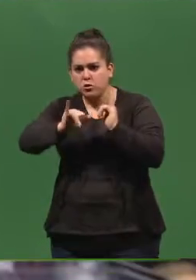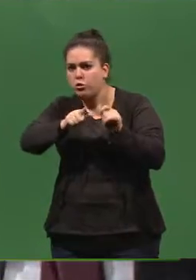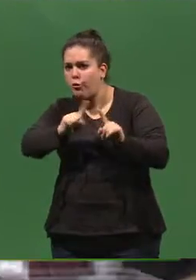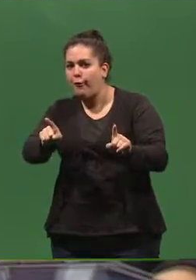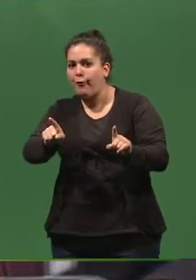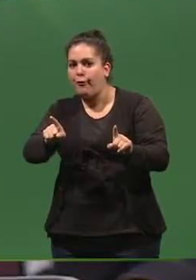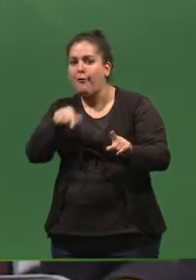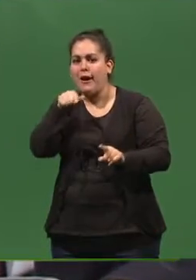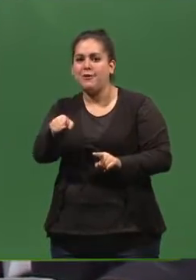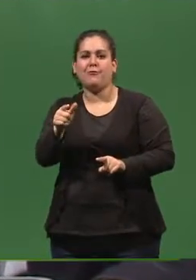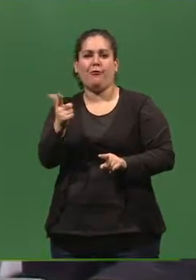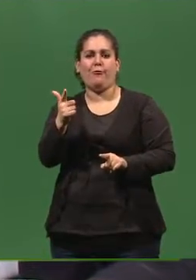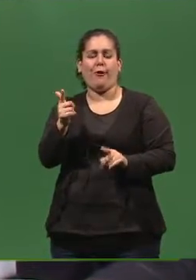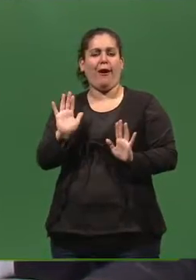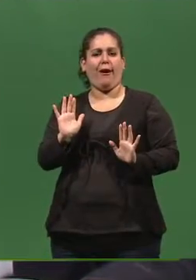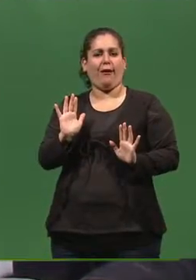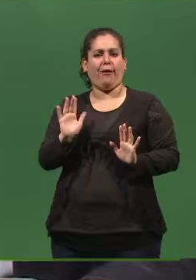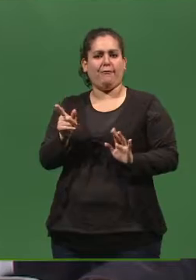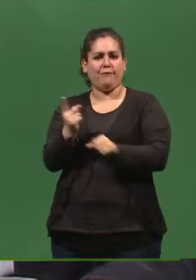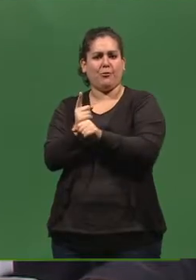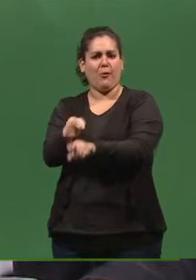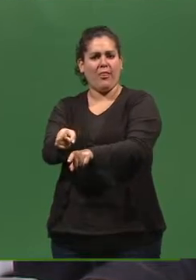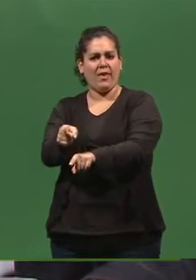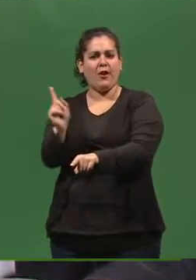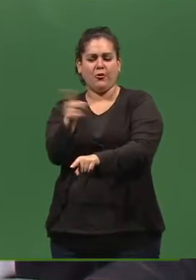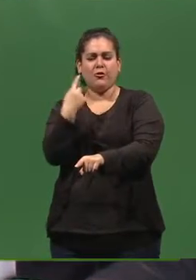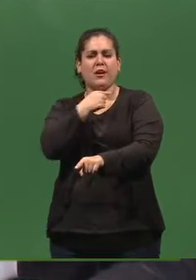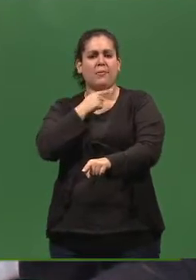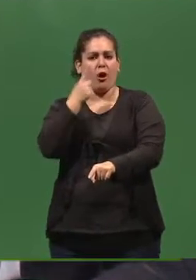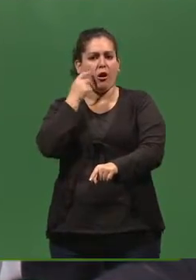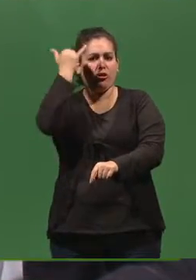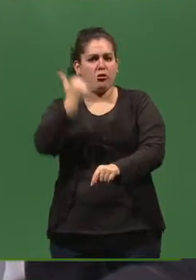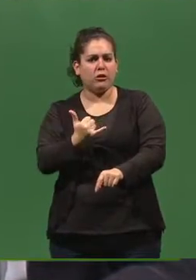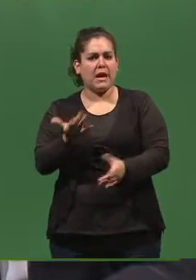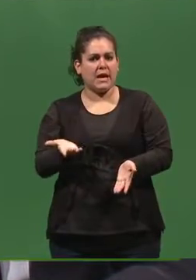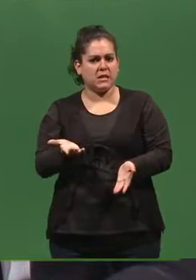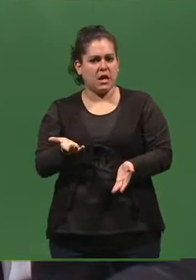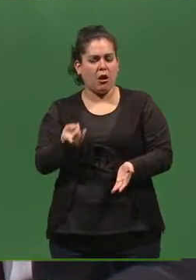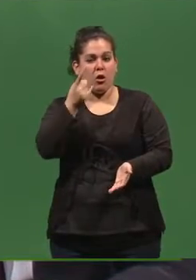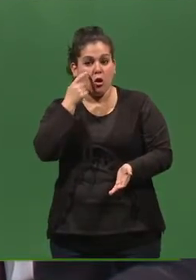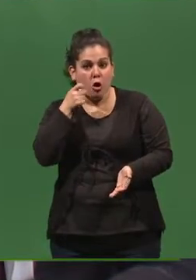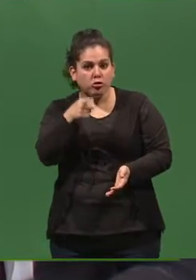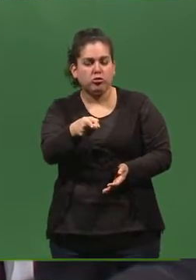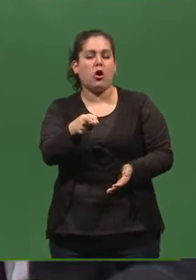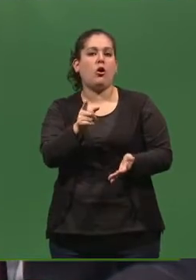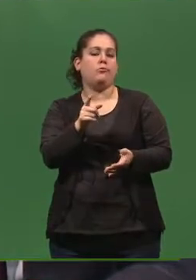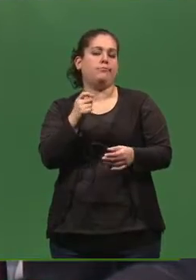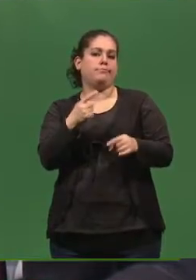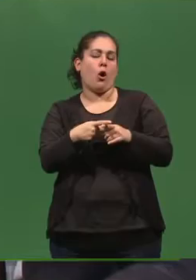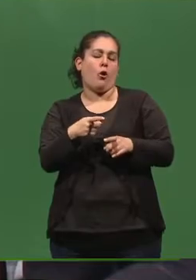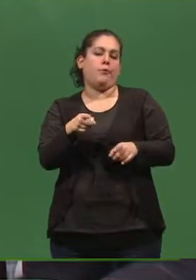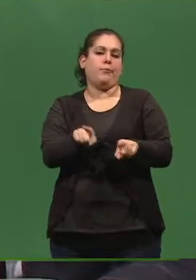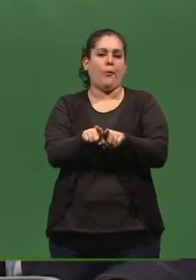en una comercialización que no está permitida. Lo que buscamos es que se regule y que la comercialización sea hecha